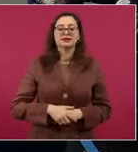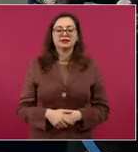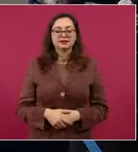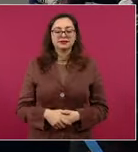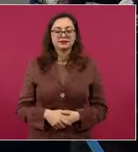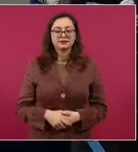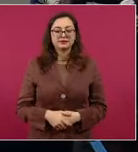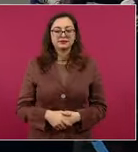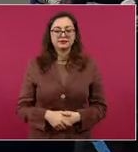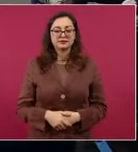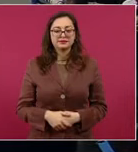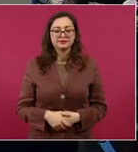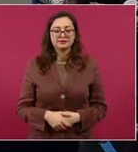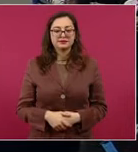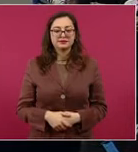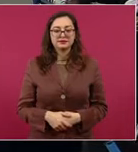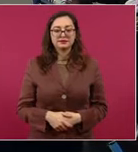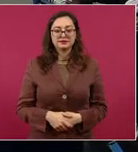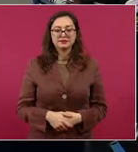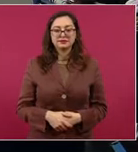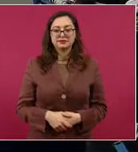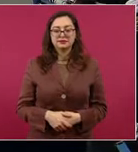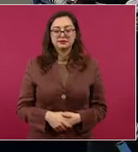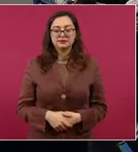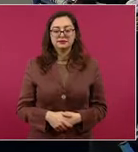Una cosa es